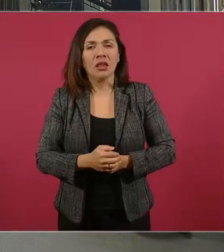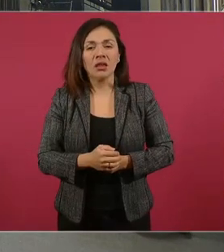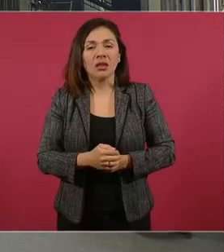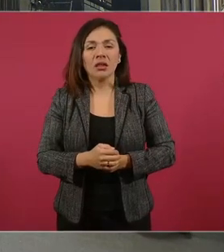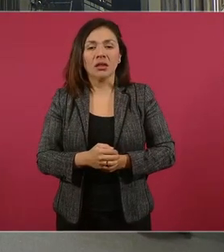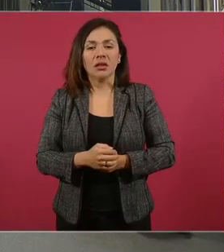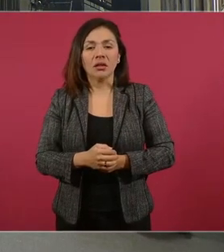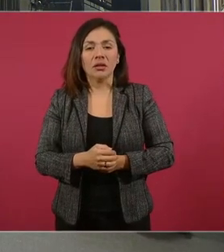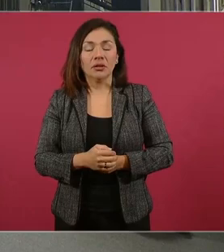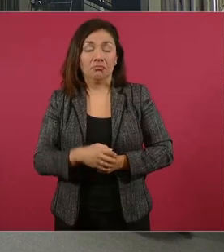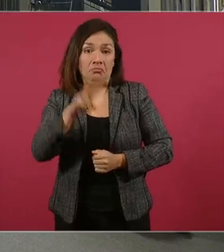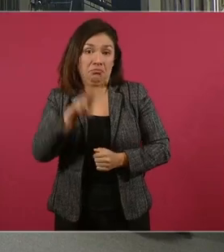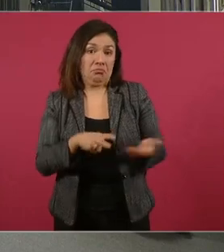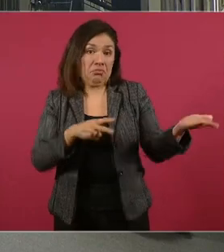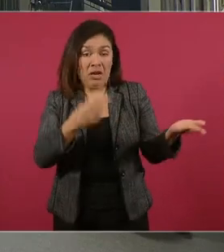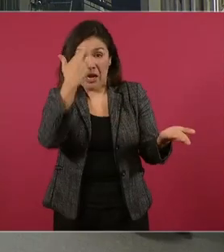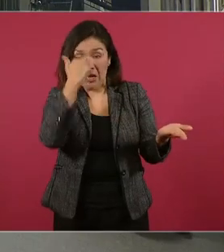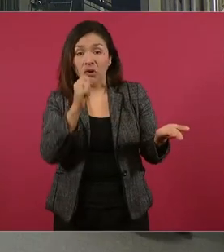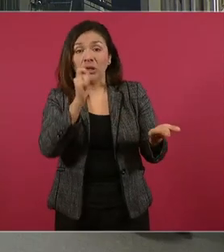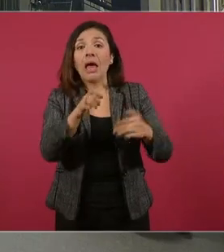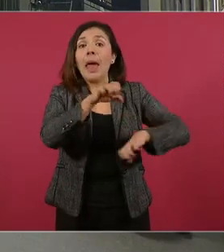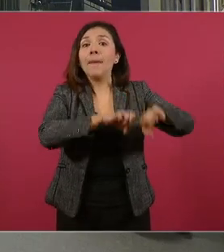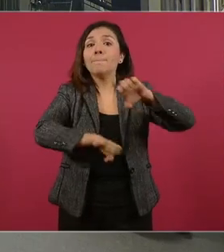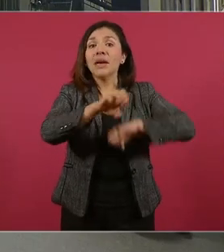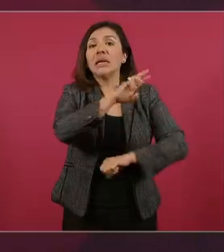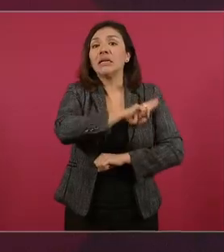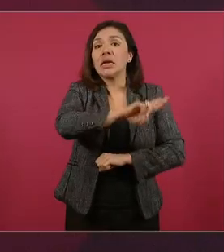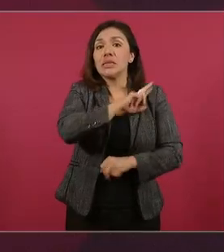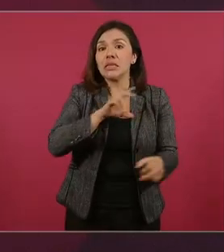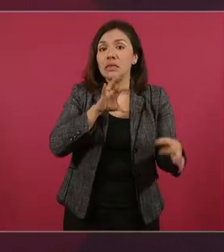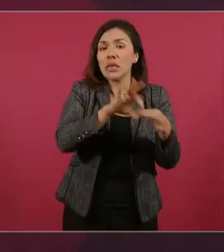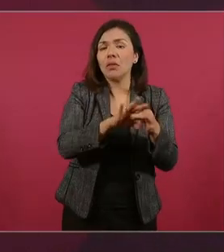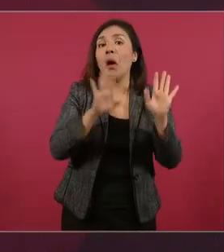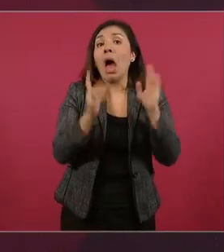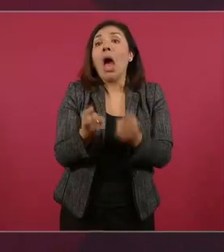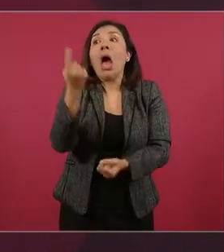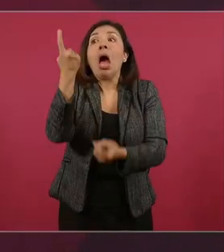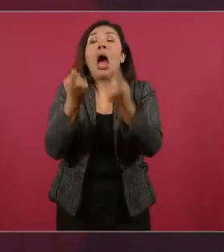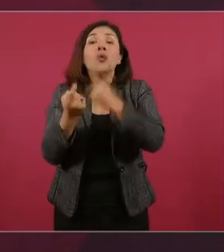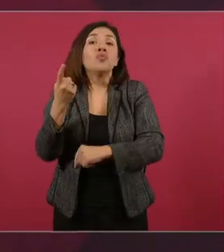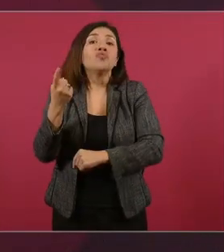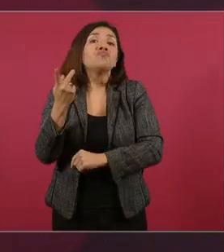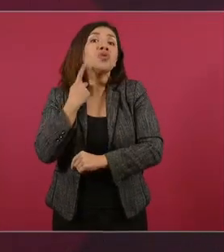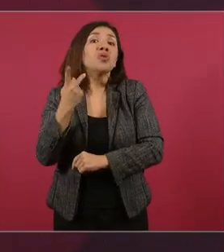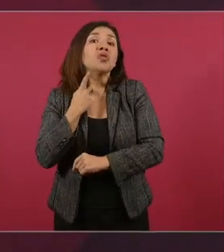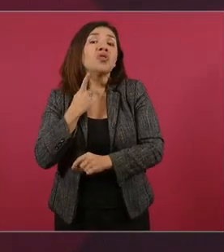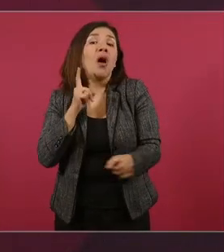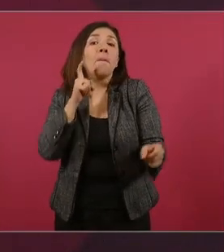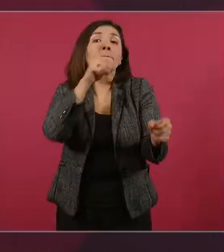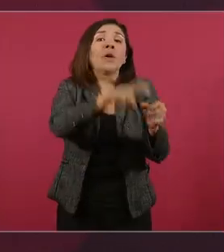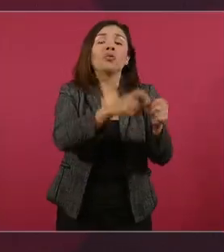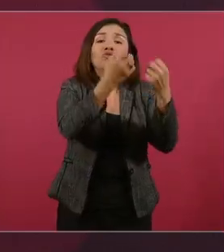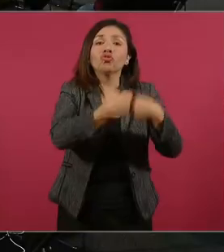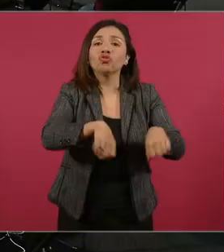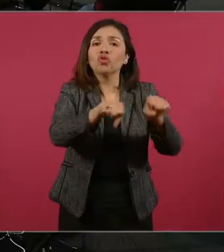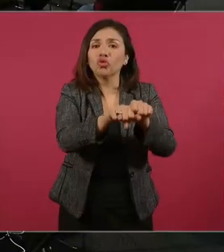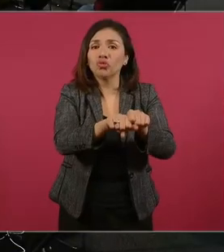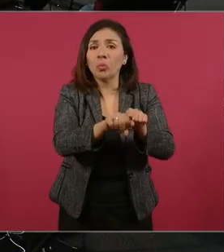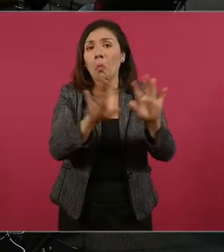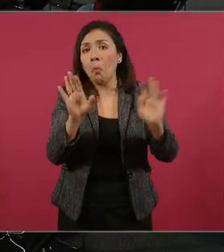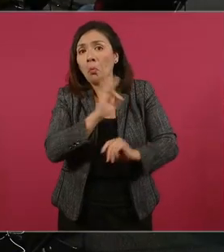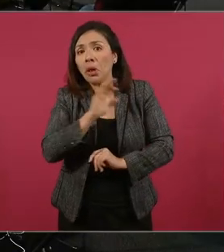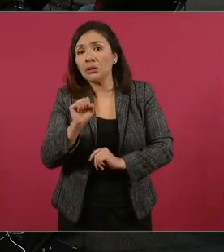y como dice Octavio, son empresas, a lo mejor algunos tienen acciones. Sí, principalmente en las empresas. Como